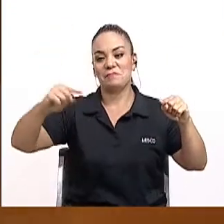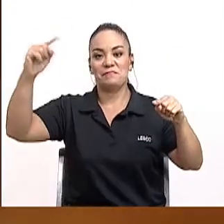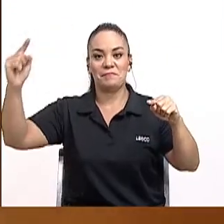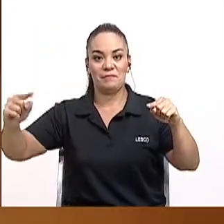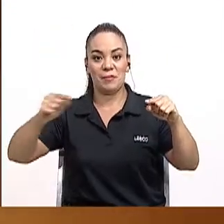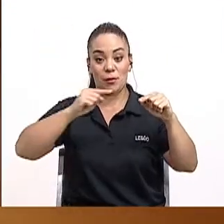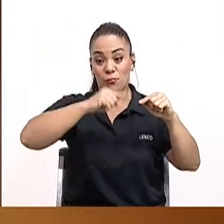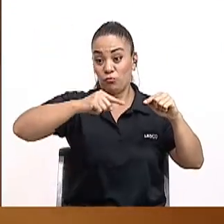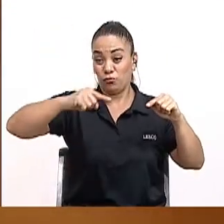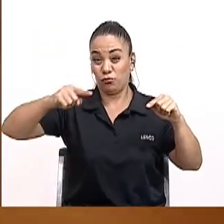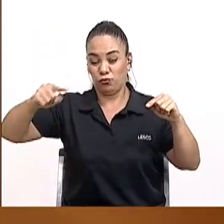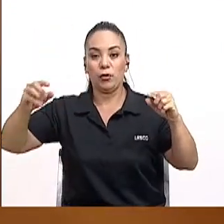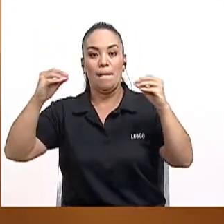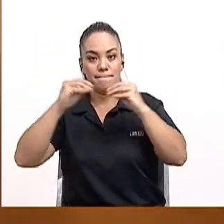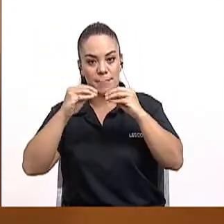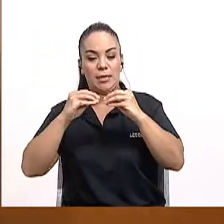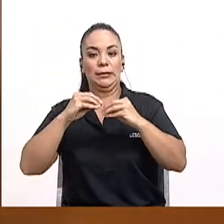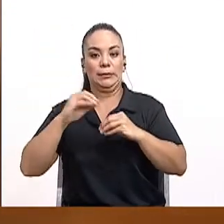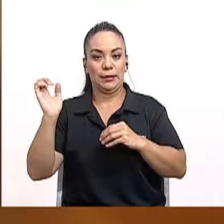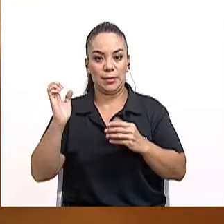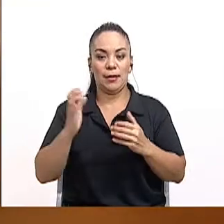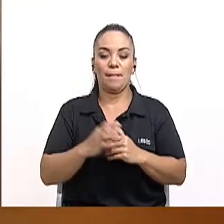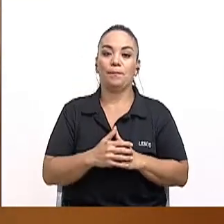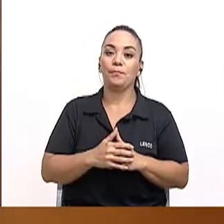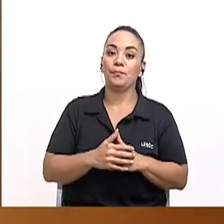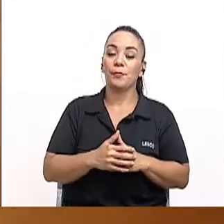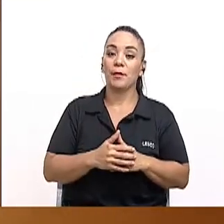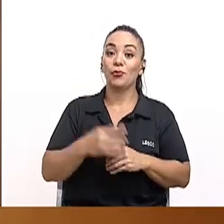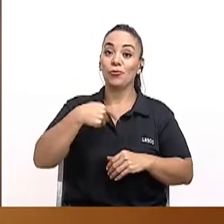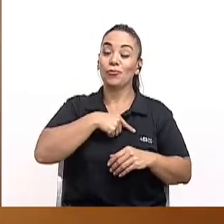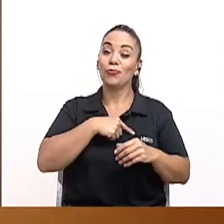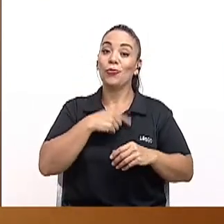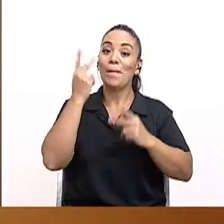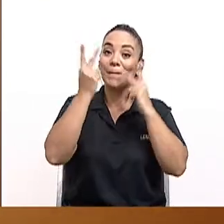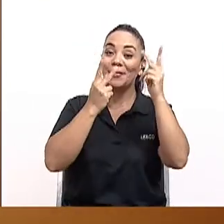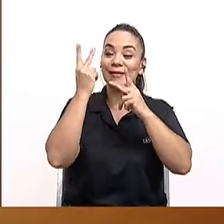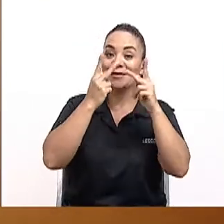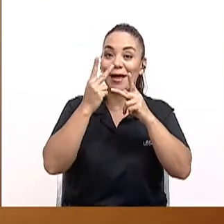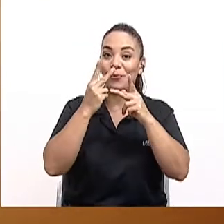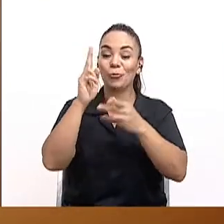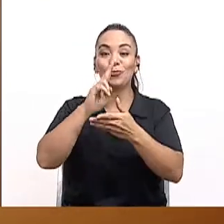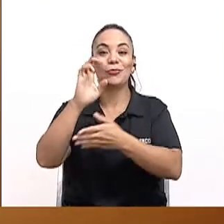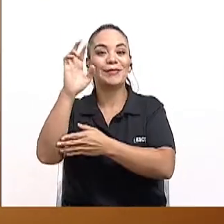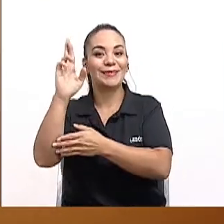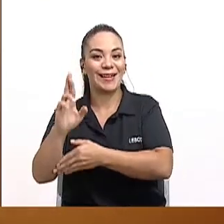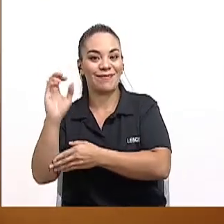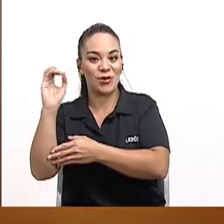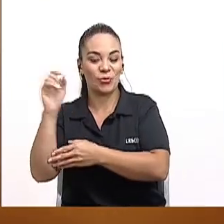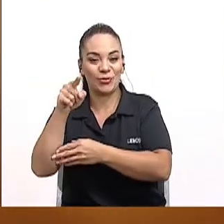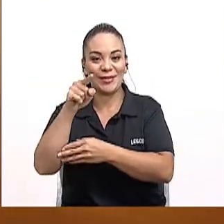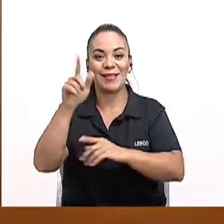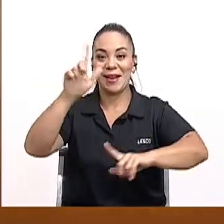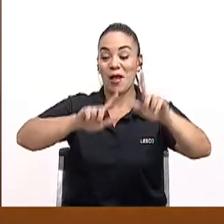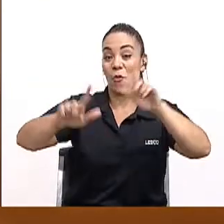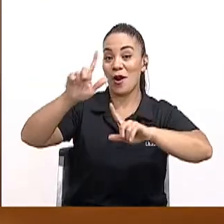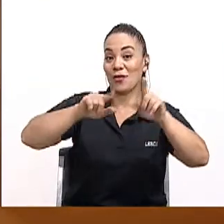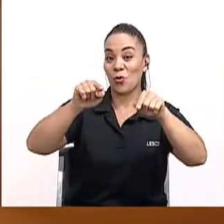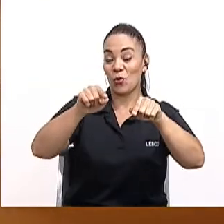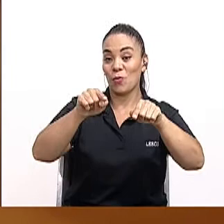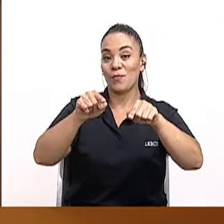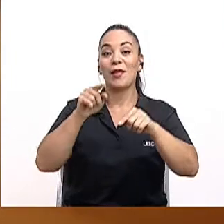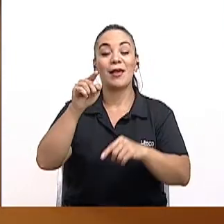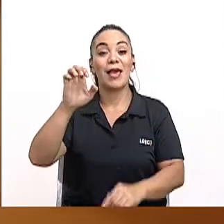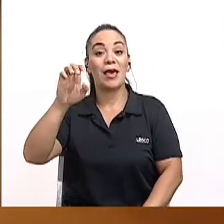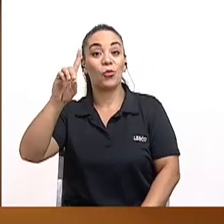electromagnéticas. Visitamos el Laboratorio de Física de la Universidad de Costa Rica, sede de Occidente. Y el encargado, Eduardo Arias, nos